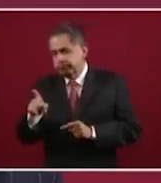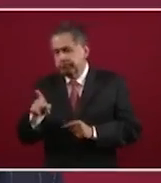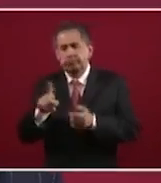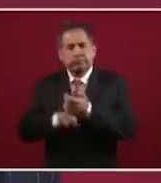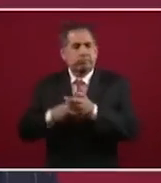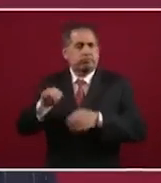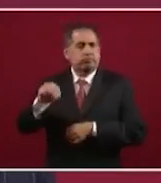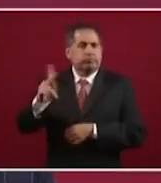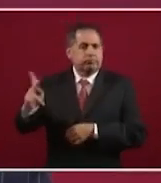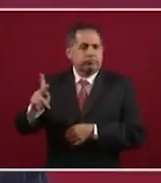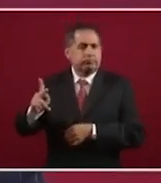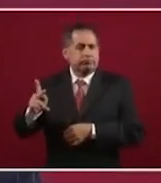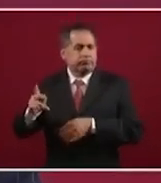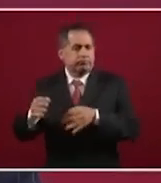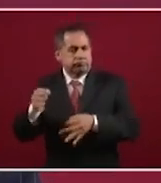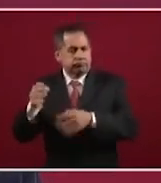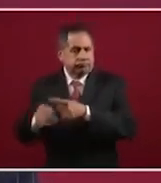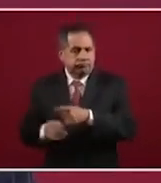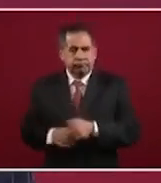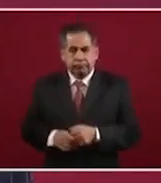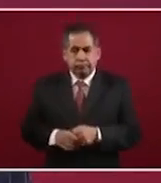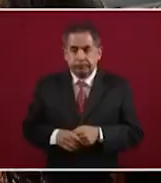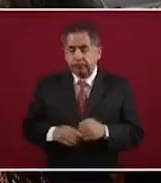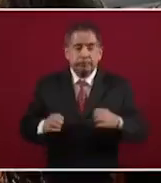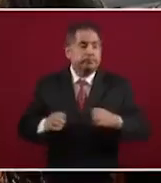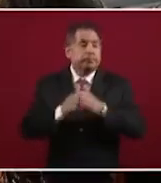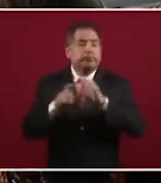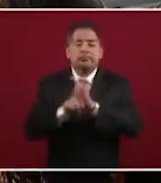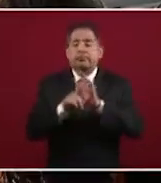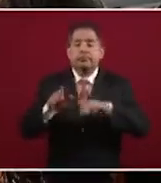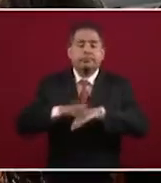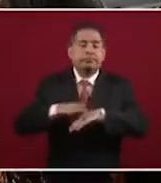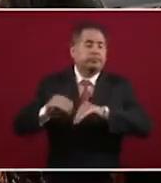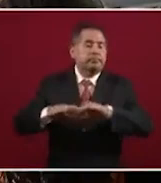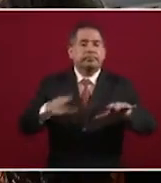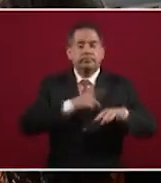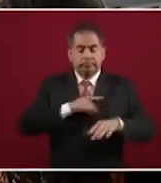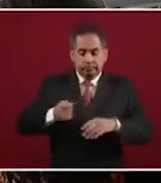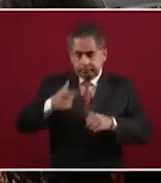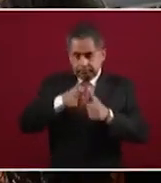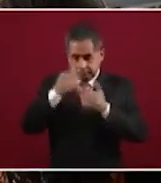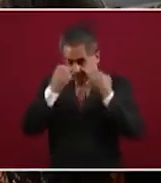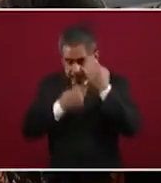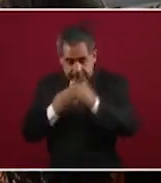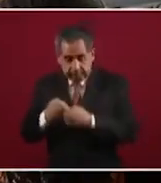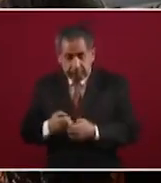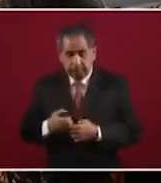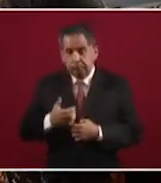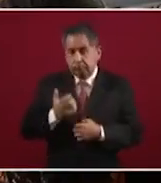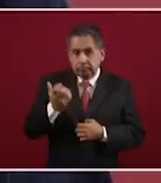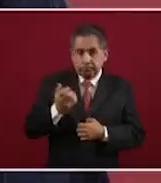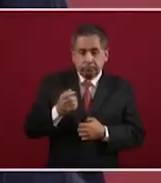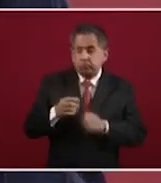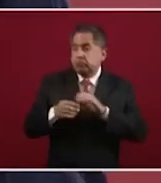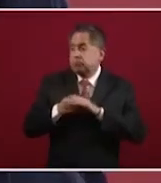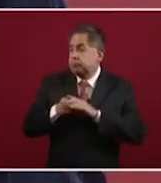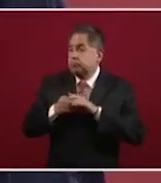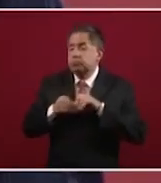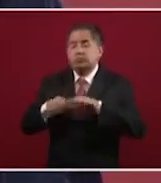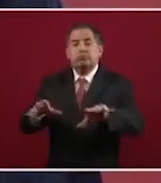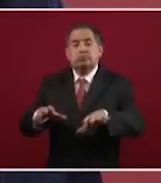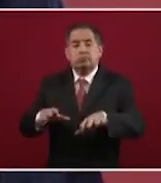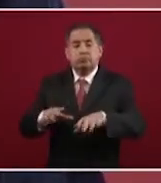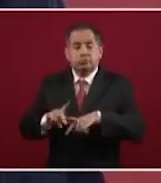La secretaria de Gobernación, Olga Sánchez Cordero, consideró que las alertas de género tienen que ser revisadas, porque de acuerdo con ella, si no hay